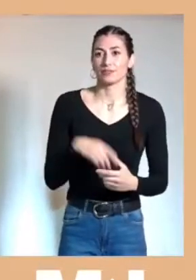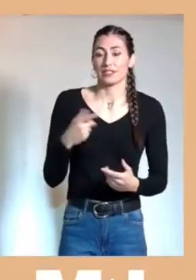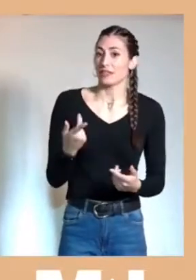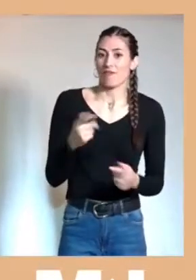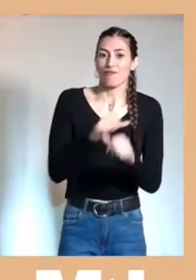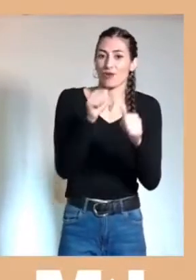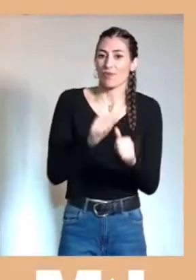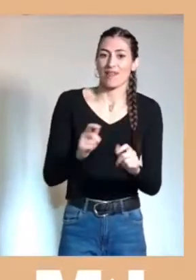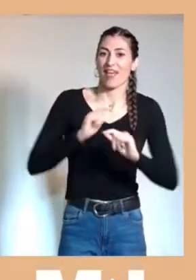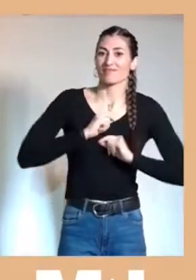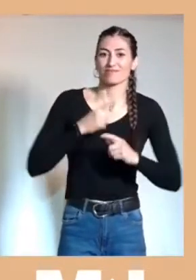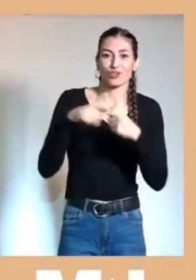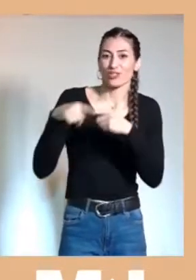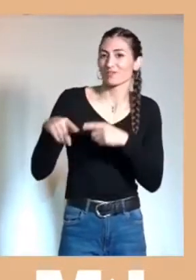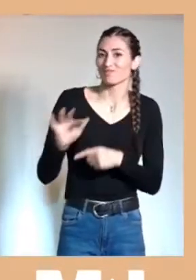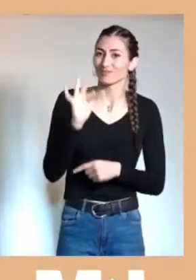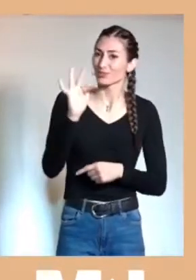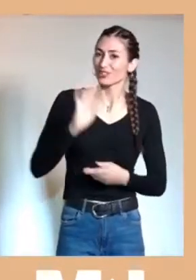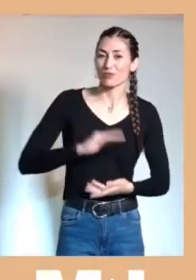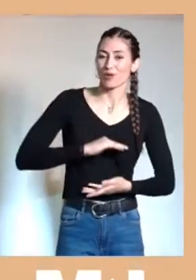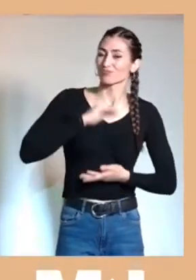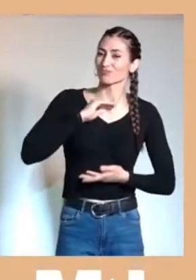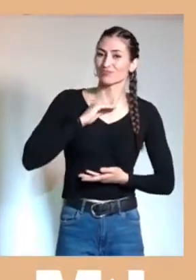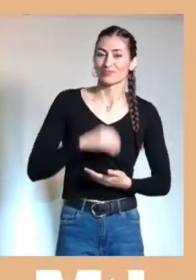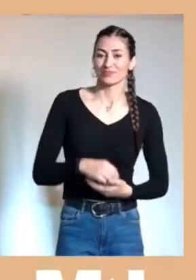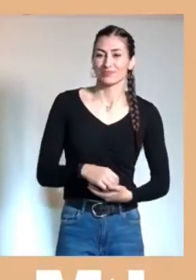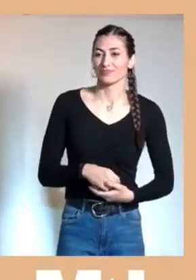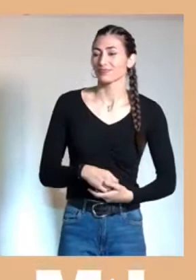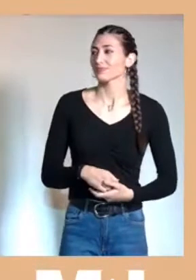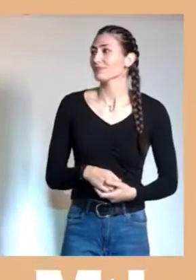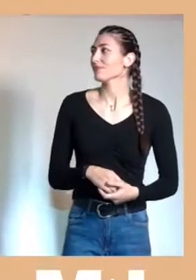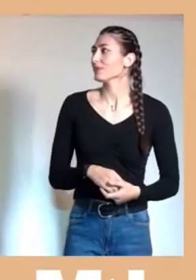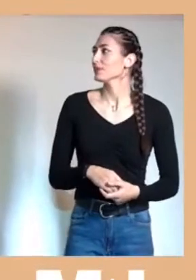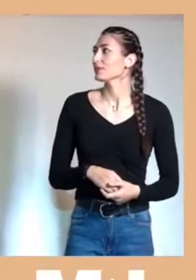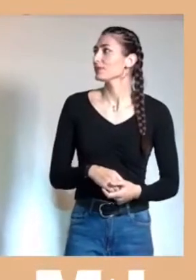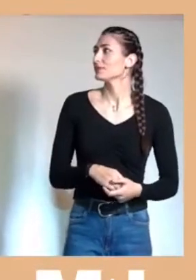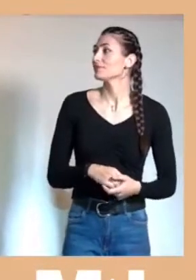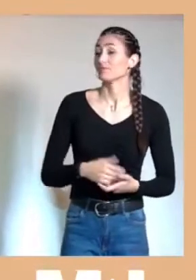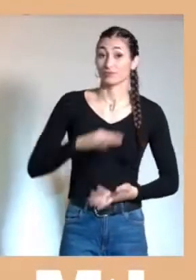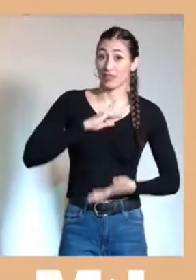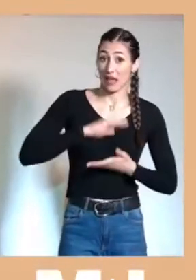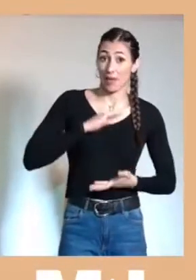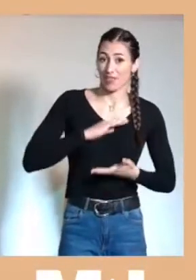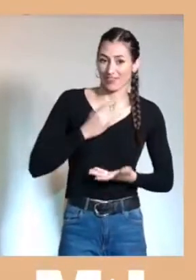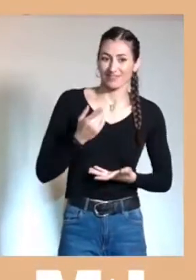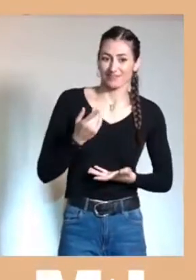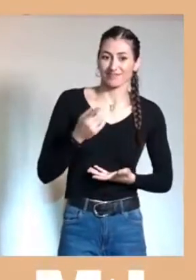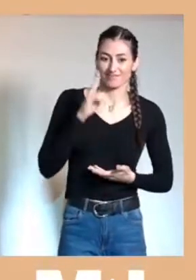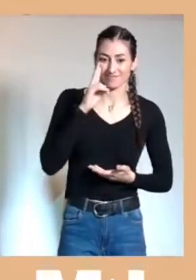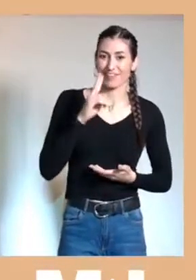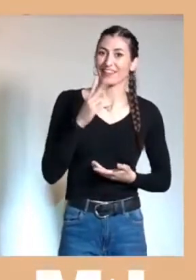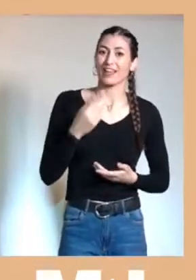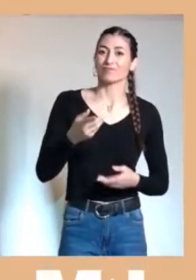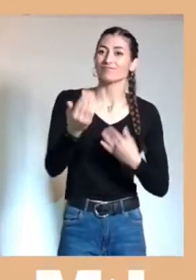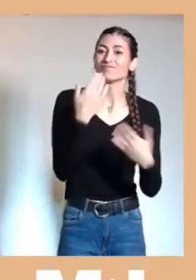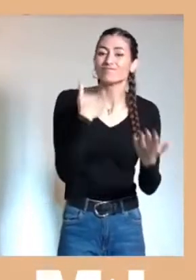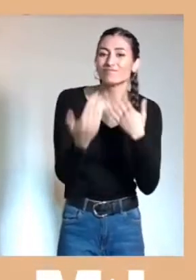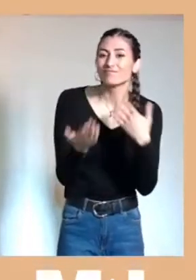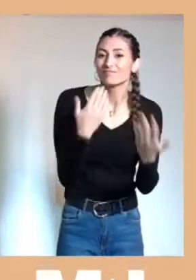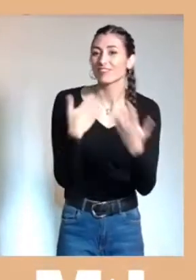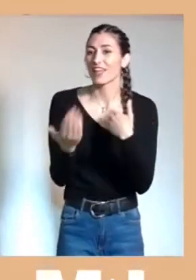enriquecernos con esta o con cualquier otra propuesta. Se han demostrado las capacidades de diálogo, podéis ver los vídeos. Ha